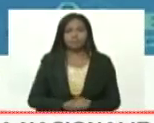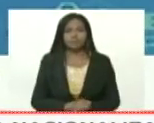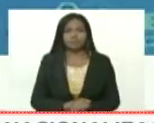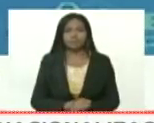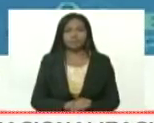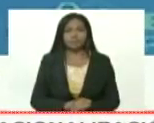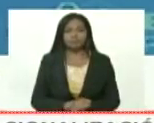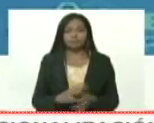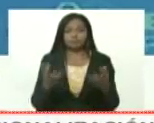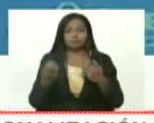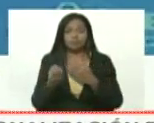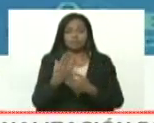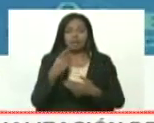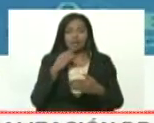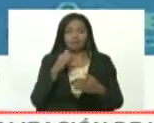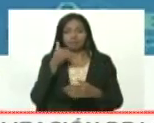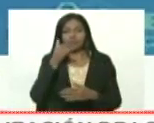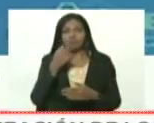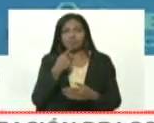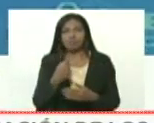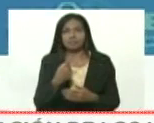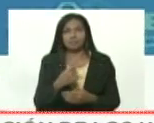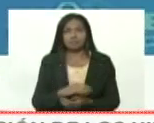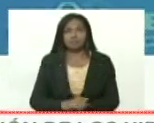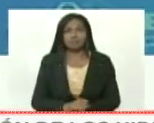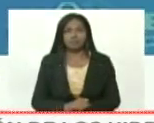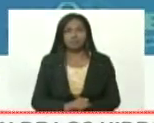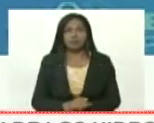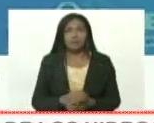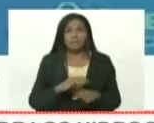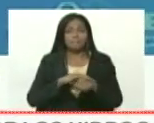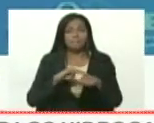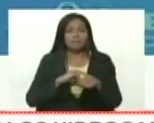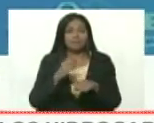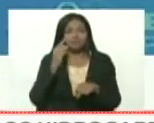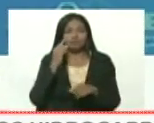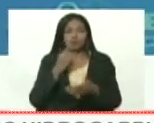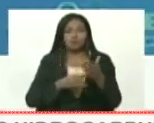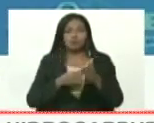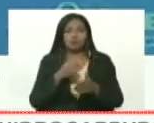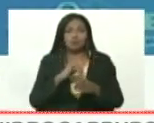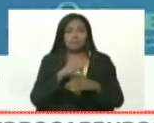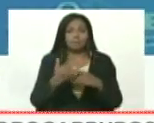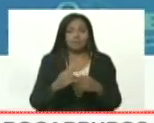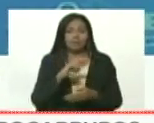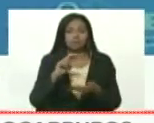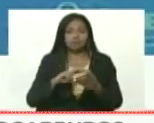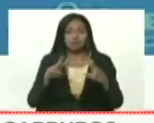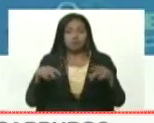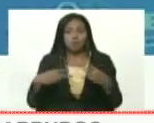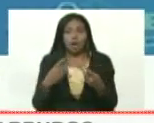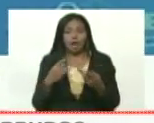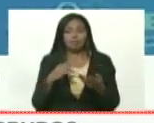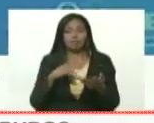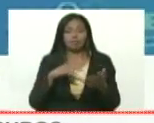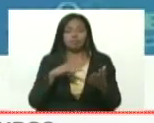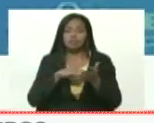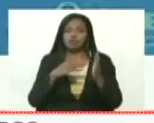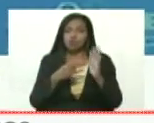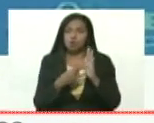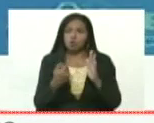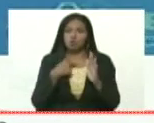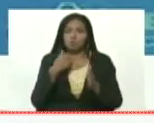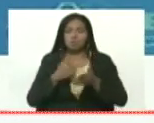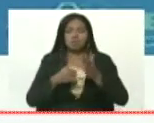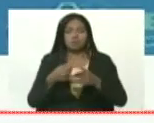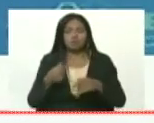Y nos llega un mensaje al teléfono que dice: ministra, yo me registré en el Plan Nacional de Innovación Tecnológica